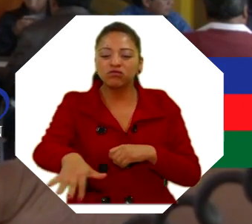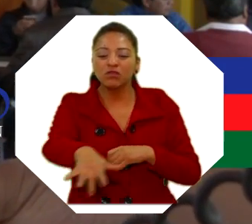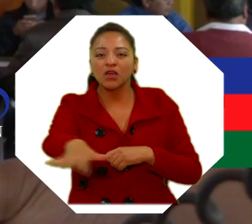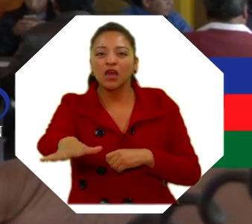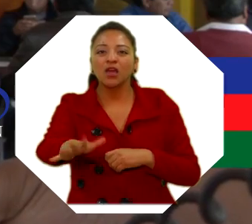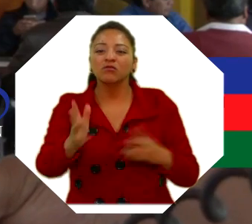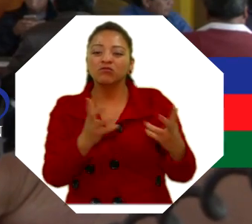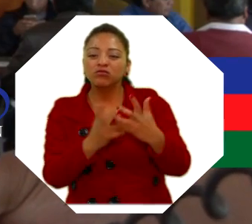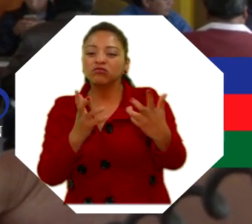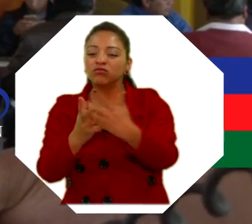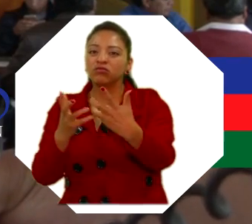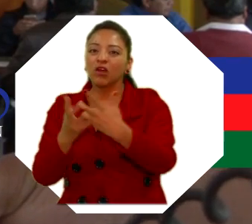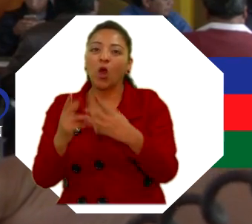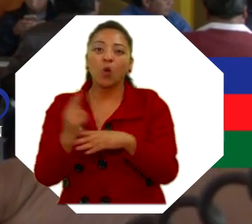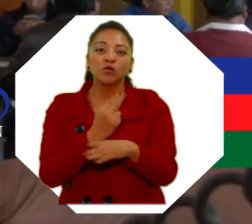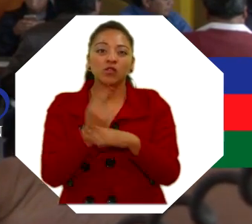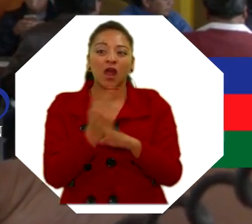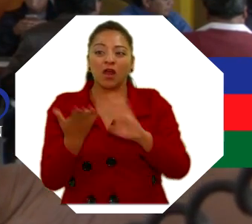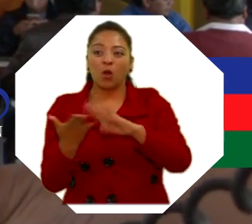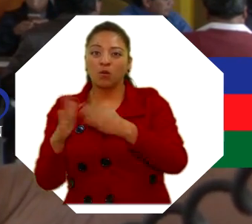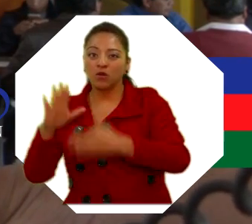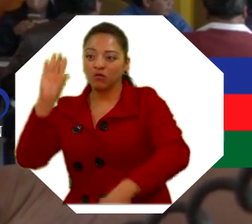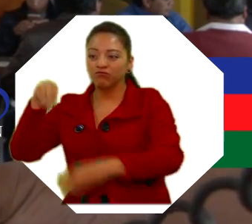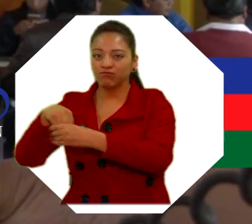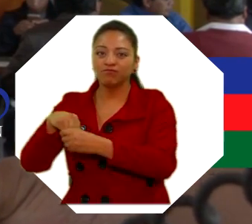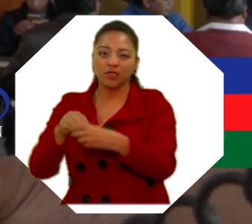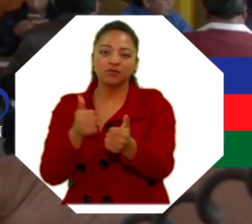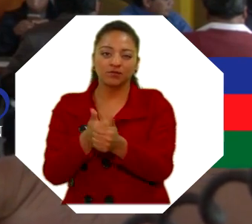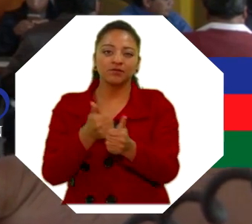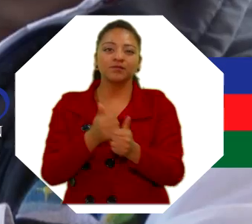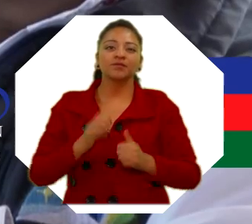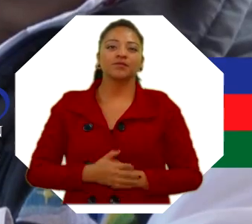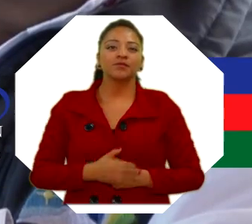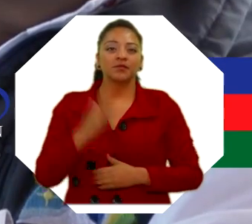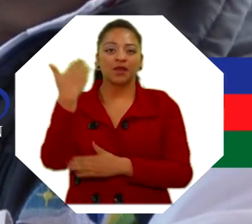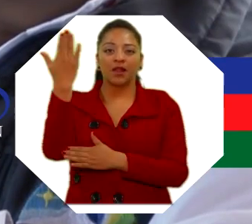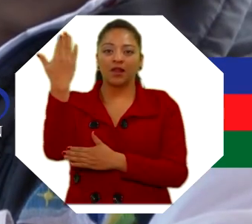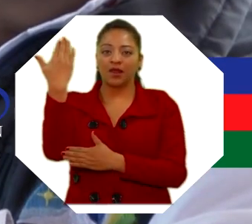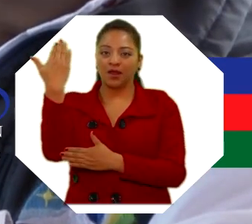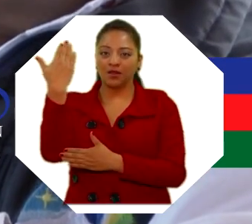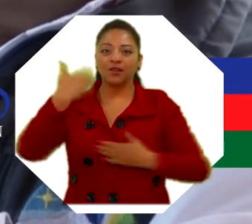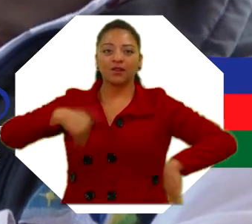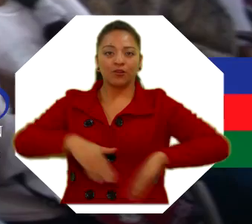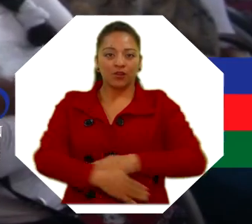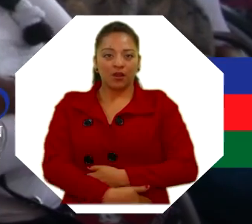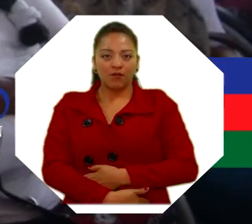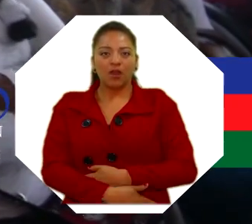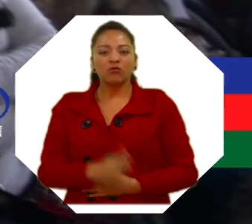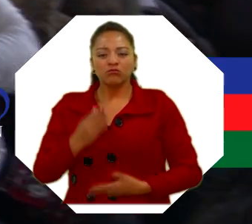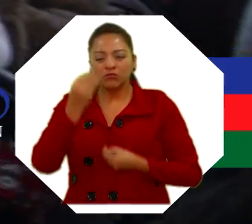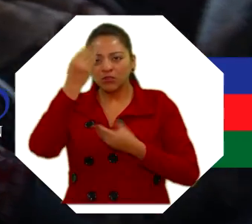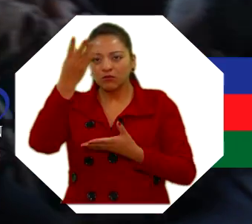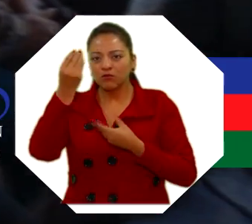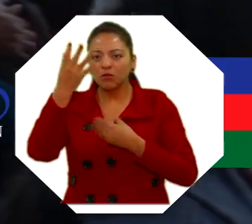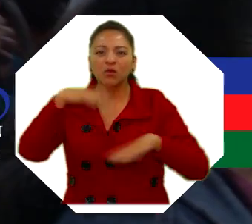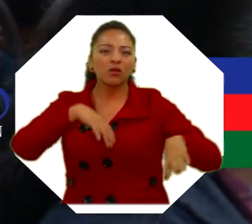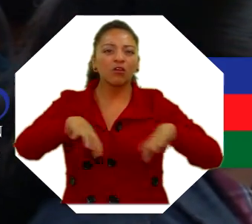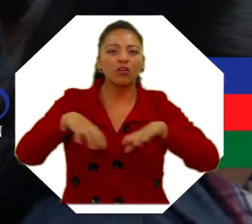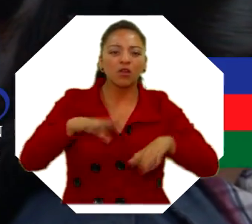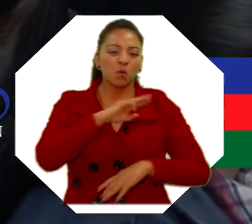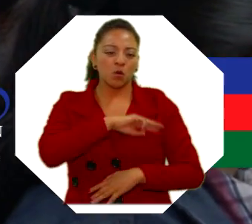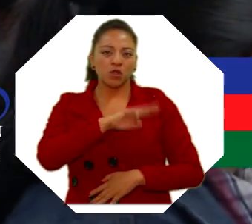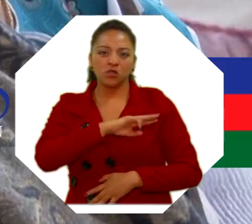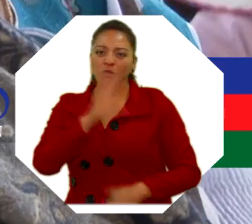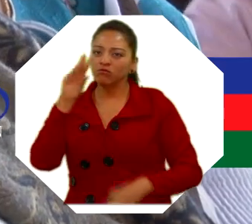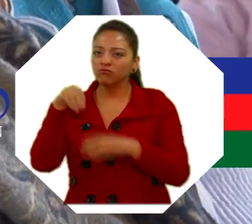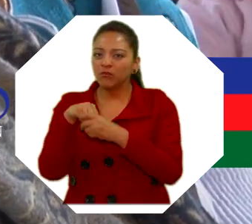que están siendo utilizadas en el casco parroquial y también comunidades, ¿no? El alcalde de Otavalo, Gustavo Pareja, destacó la gestión coordinada entre